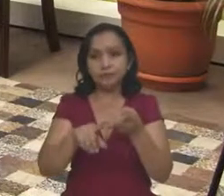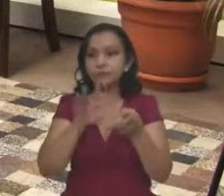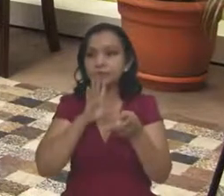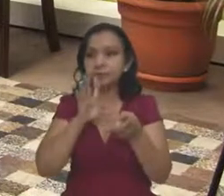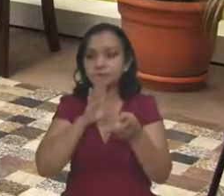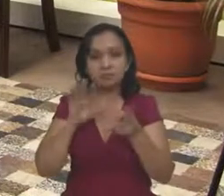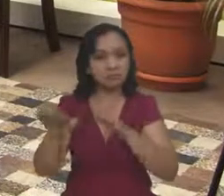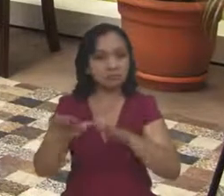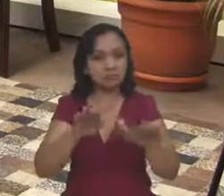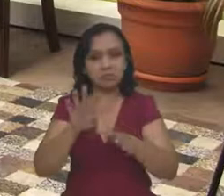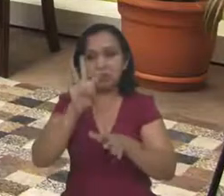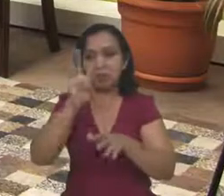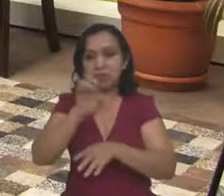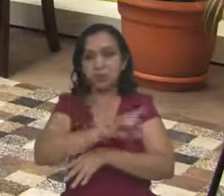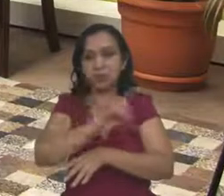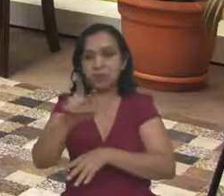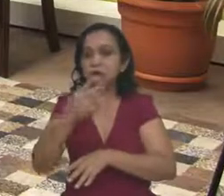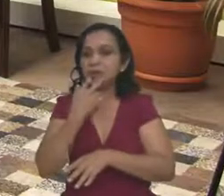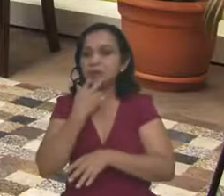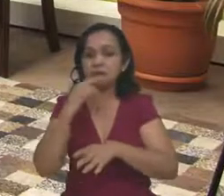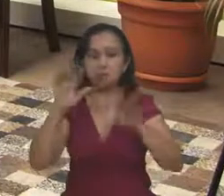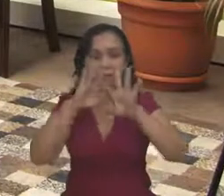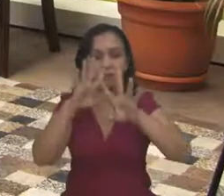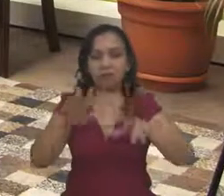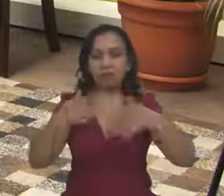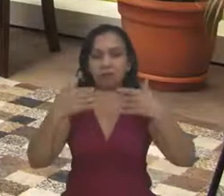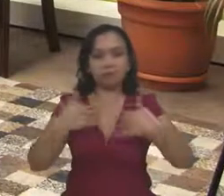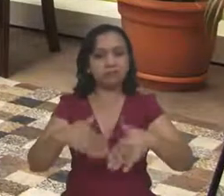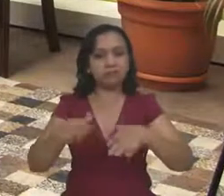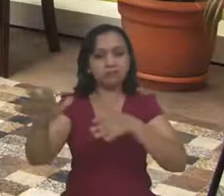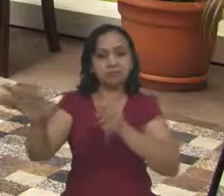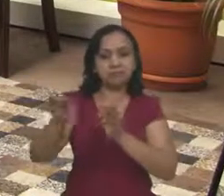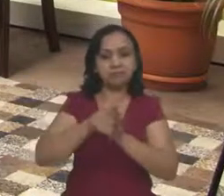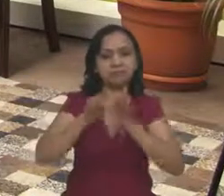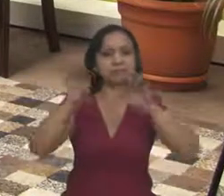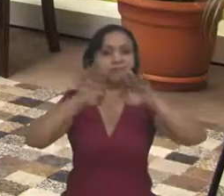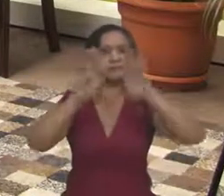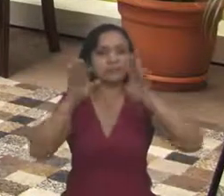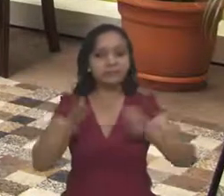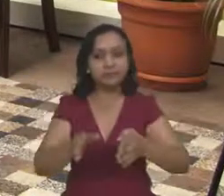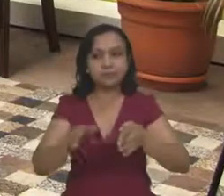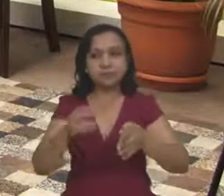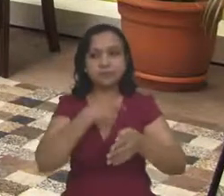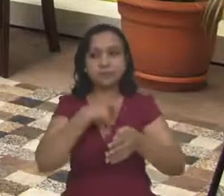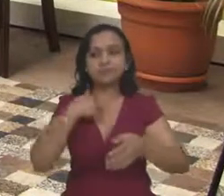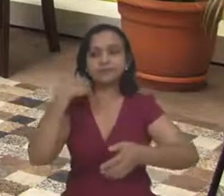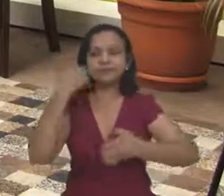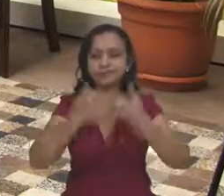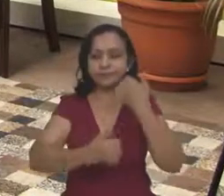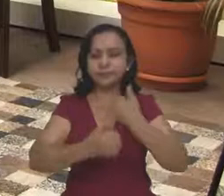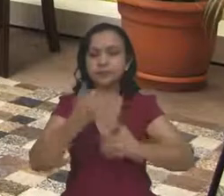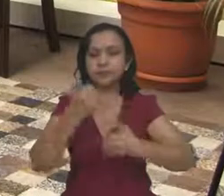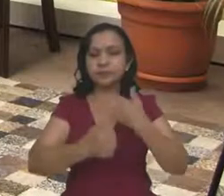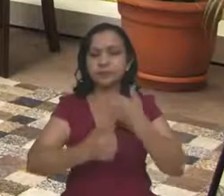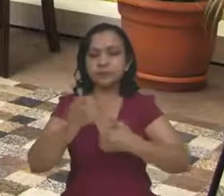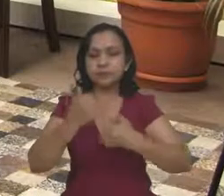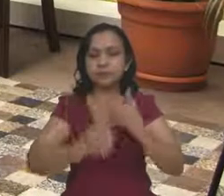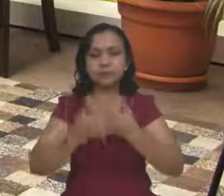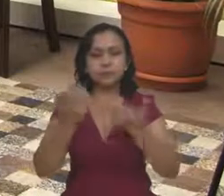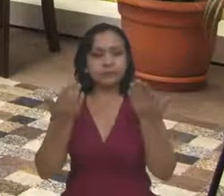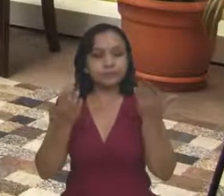hablado, de hereditario, la parte inmunológica de la paciente que hizo de que hubo afectación